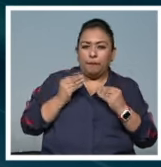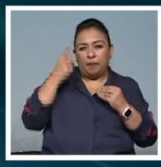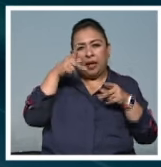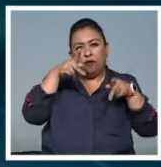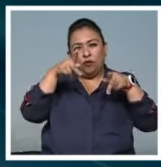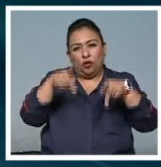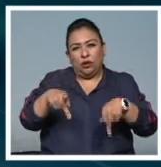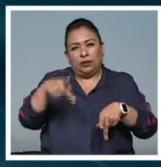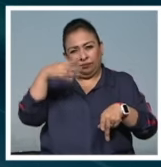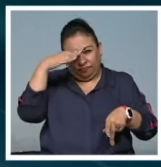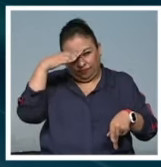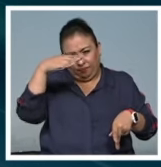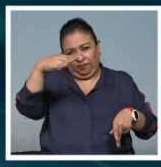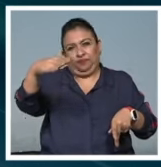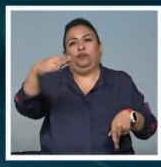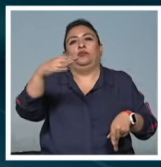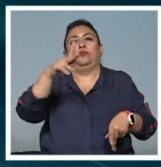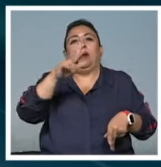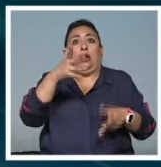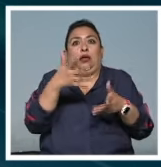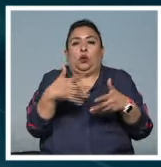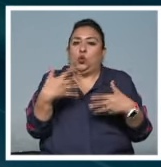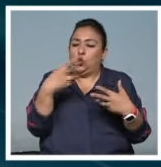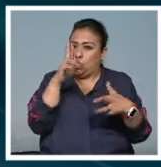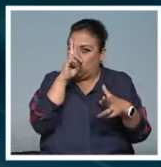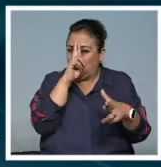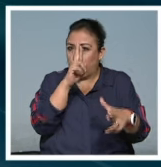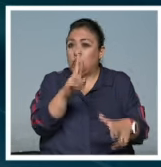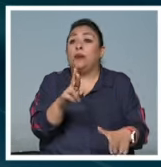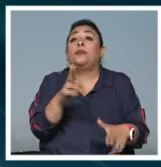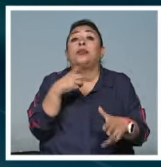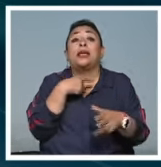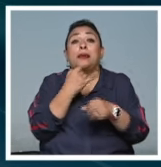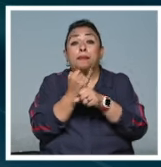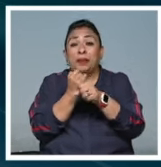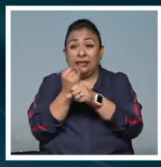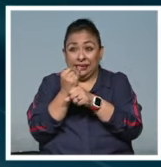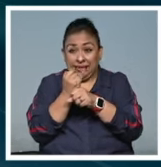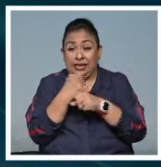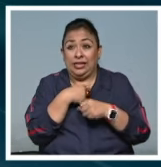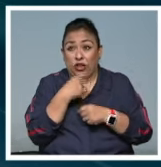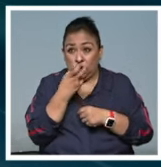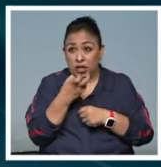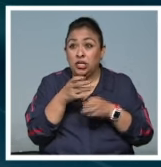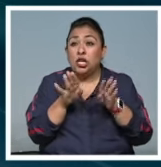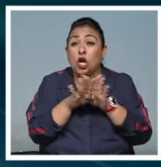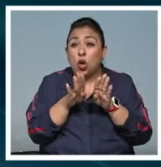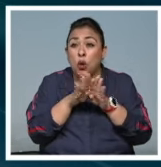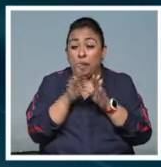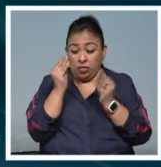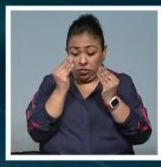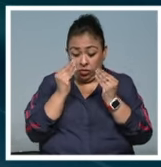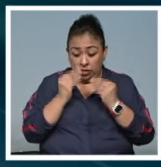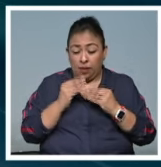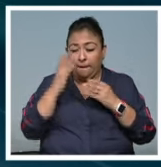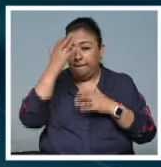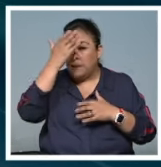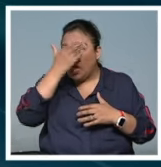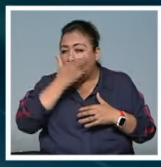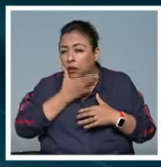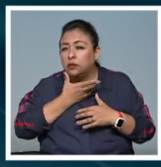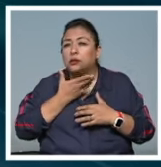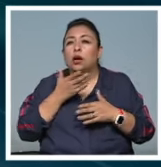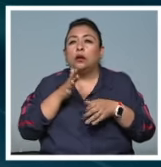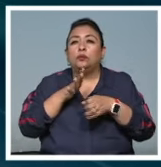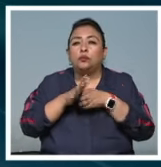del gran señor de Palenque y del estudio, digamos, de cómo estaba hecha su máscara o